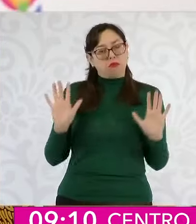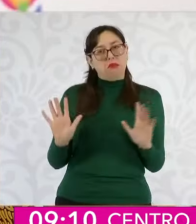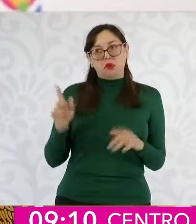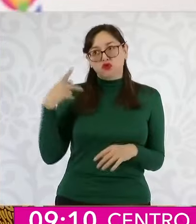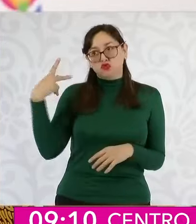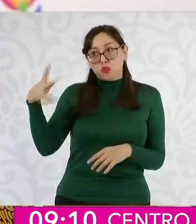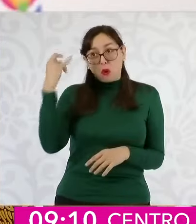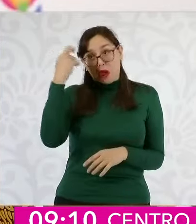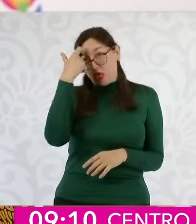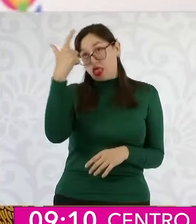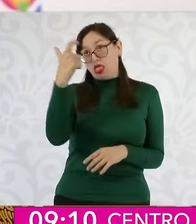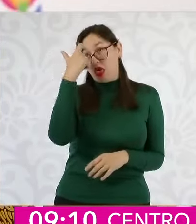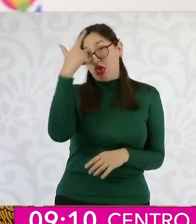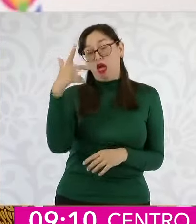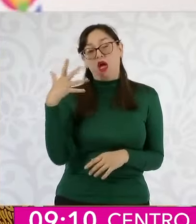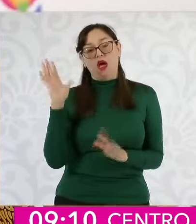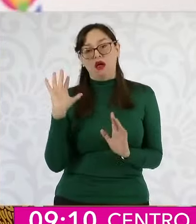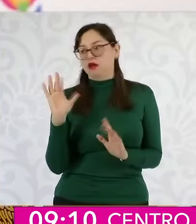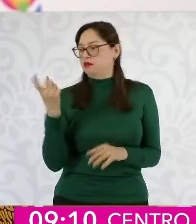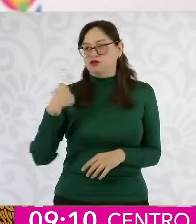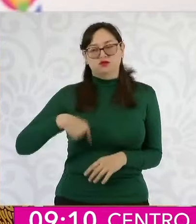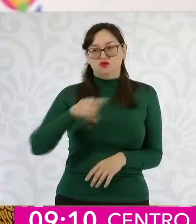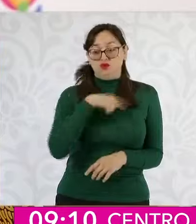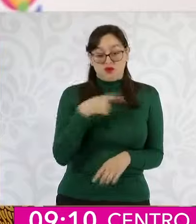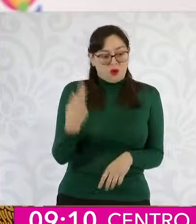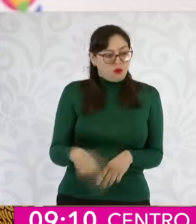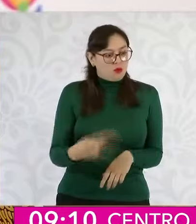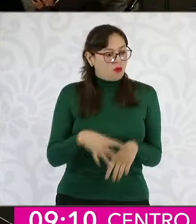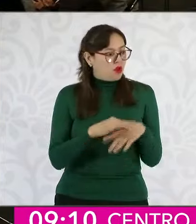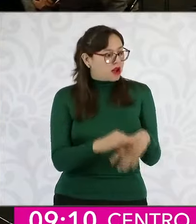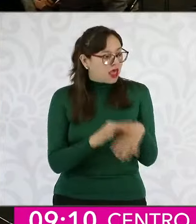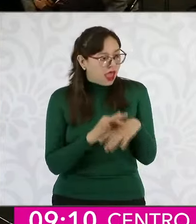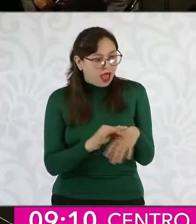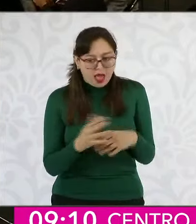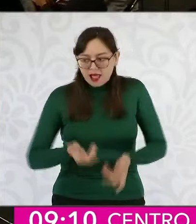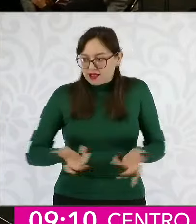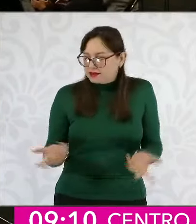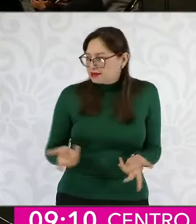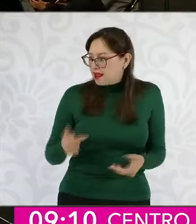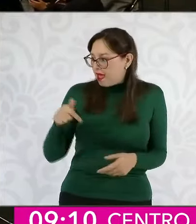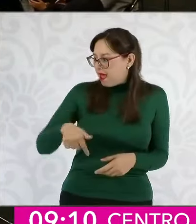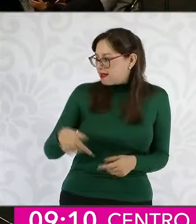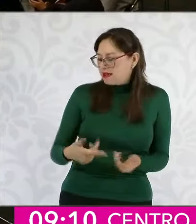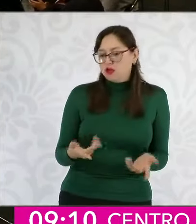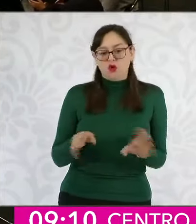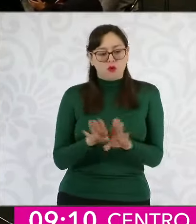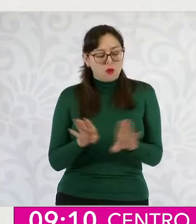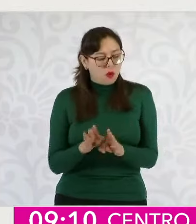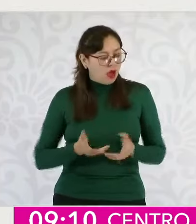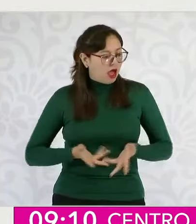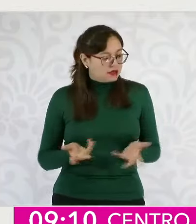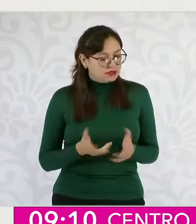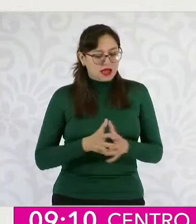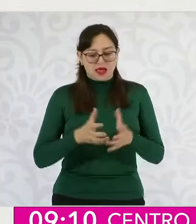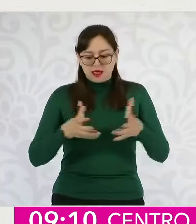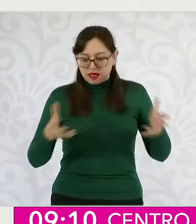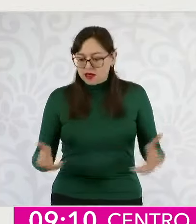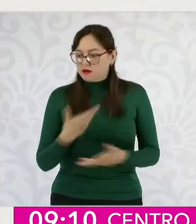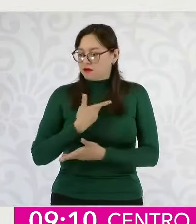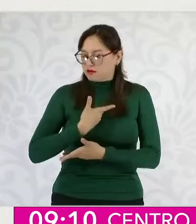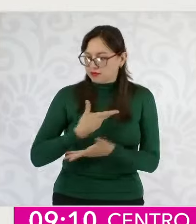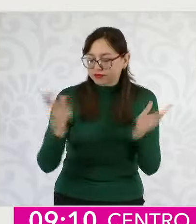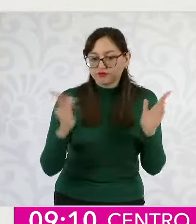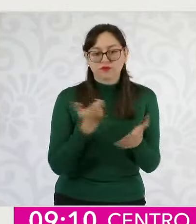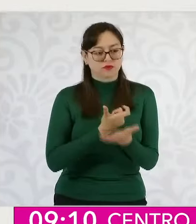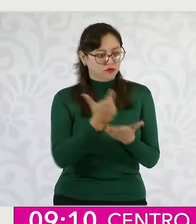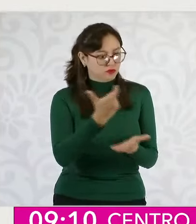desarrollan. Nosotros no, nosotros somos proactivos. Es decir, queremos que haya crecimiento económico, queremos que haya distribución, queremos